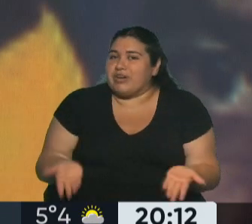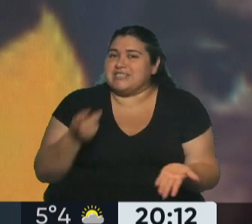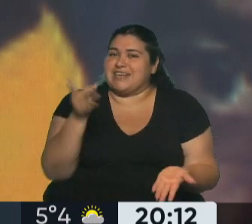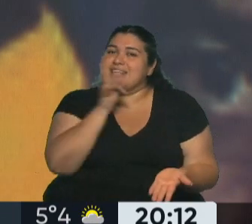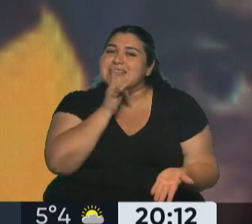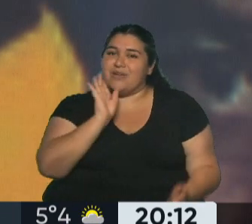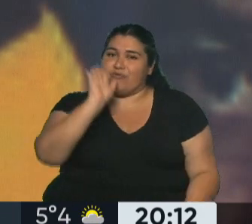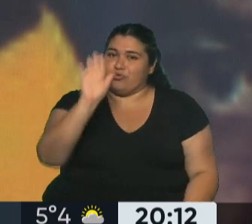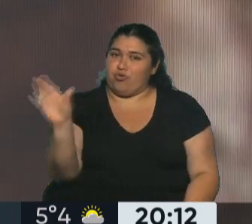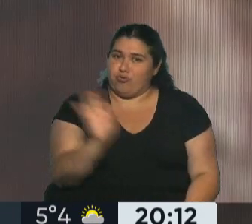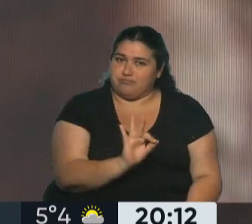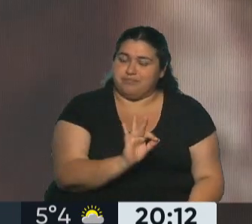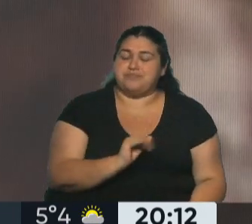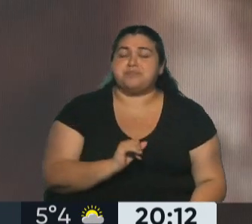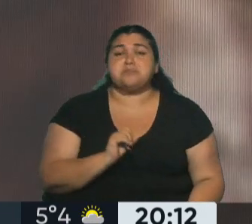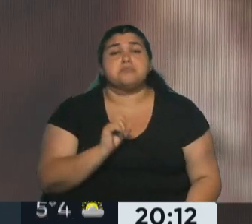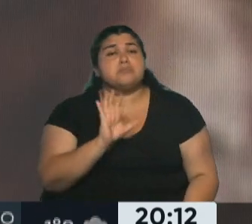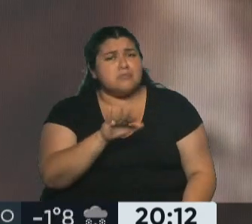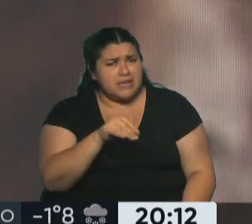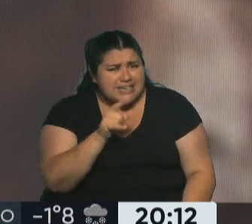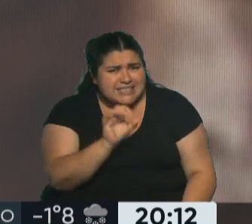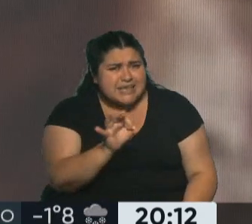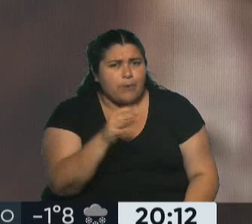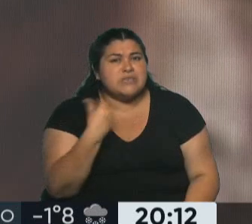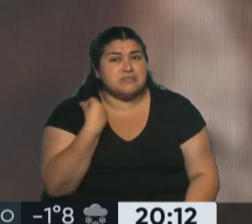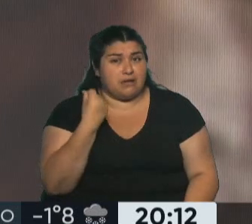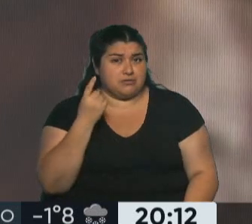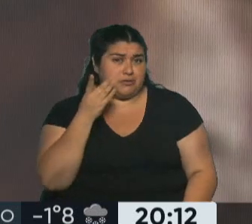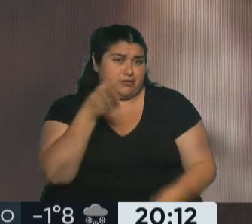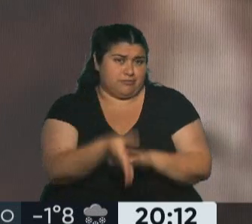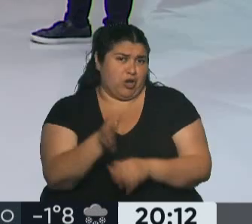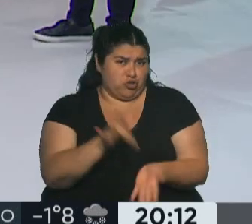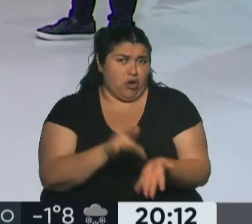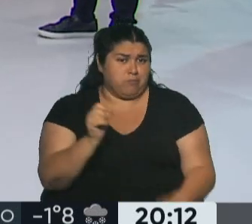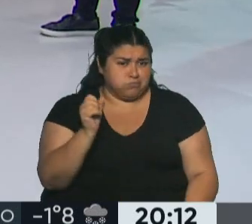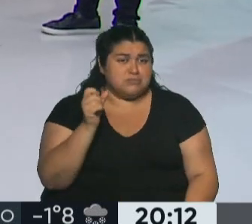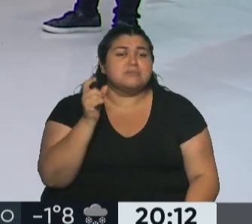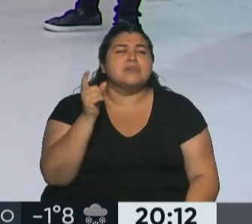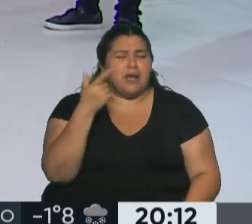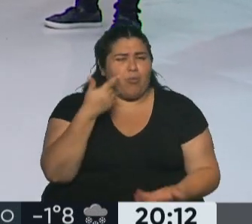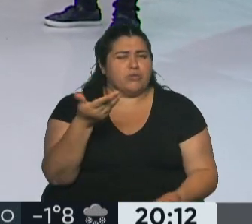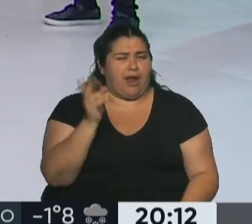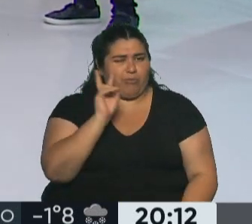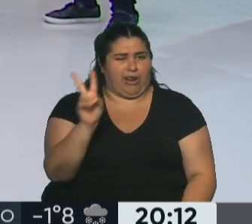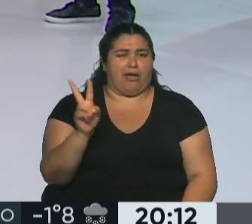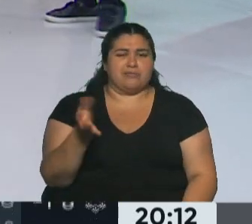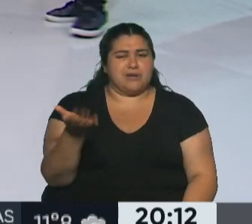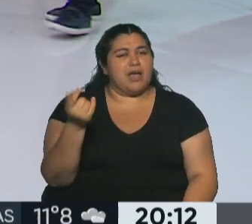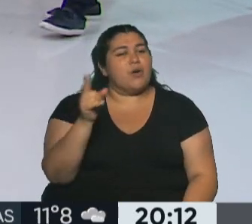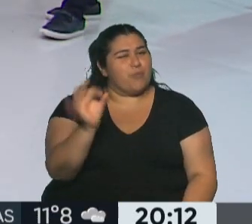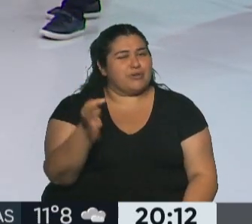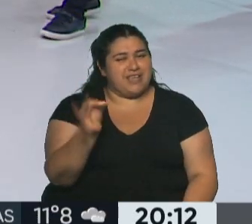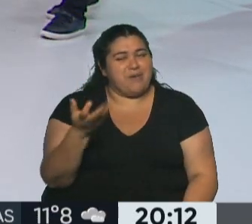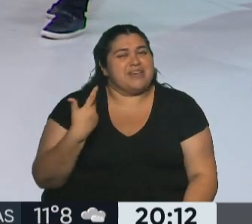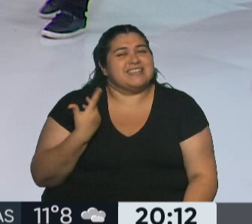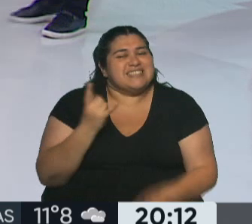Román riquelme para ser el entrenador no sabes quién Ya estuvo ahí recorriendo laera tod sí me lo imagino Mira a ver presenta presenta porque que no se le escapa nadie